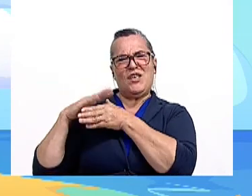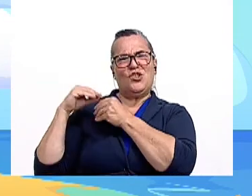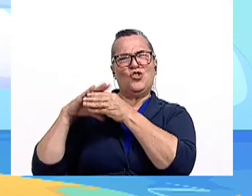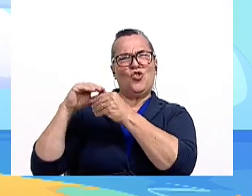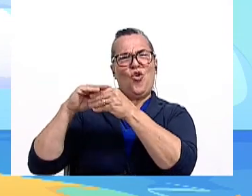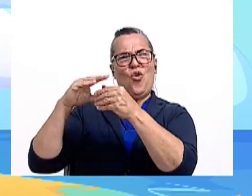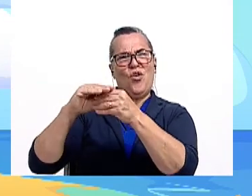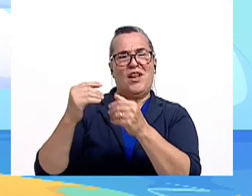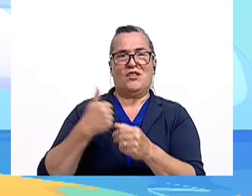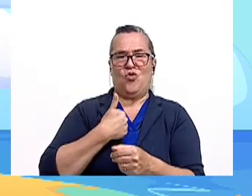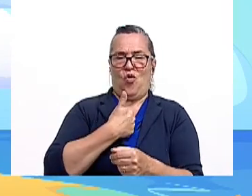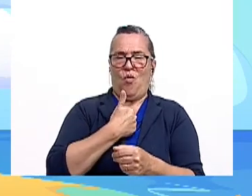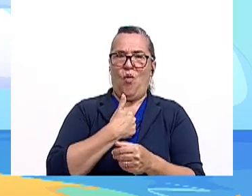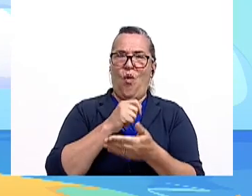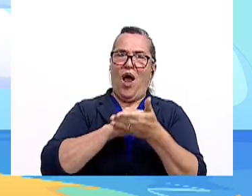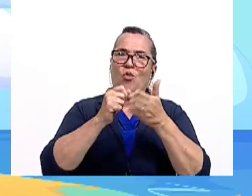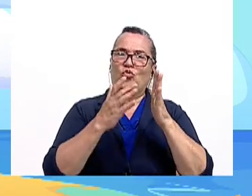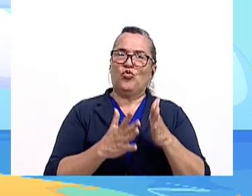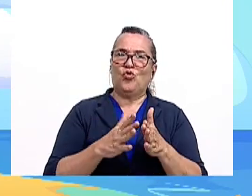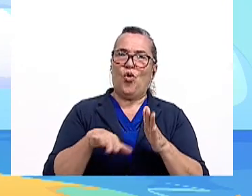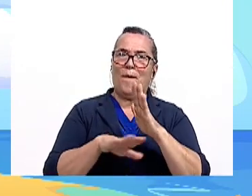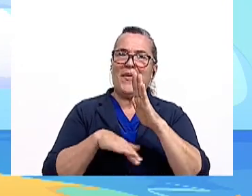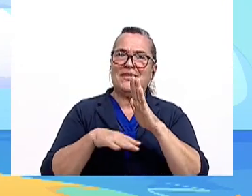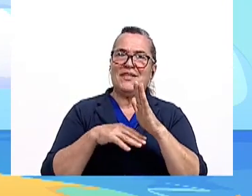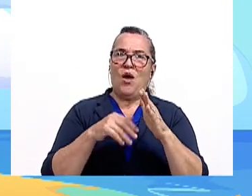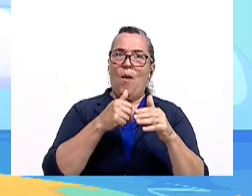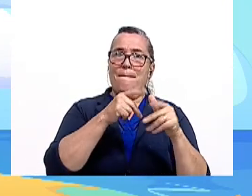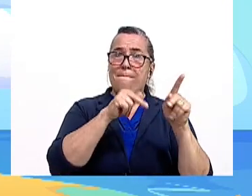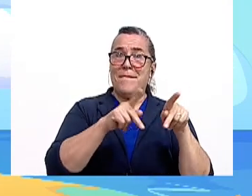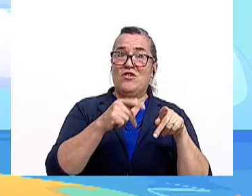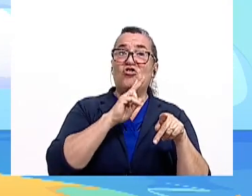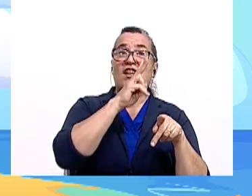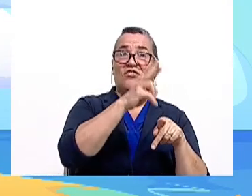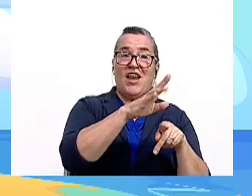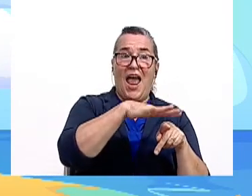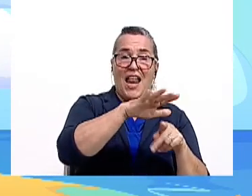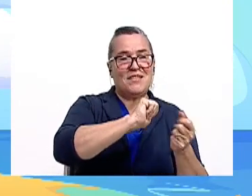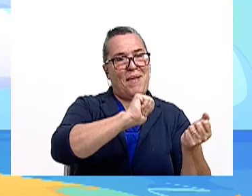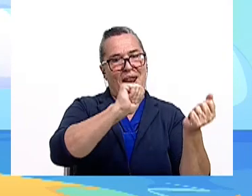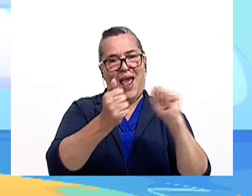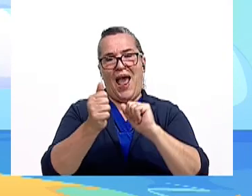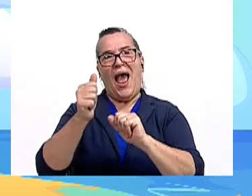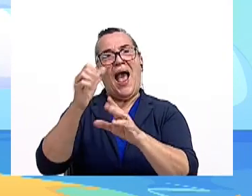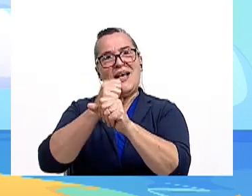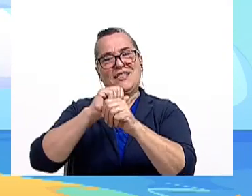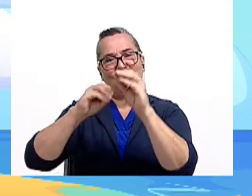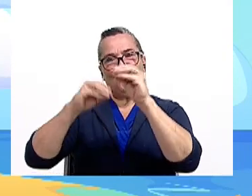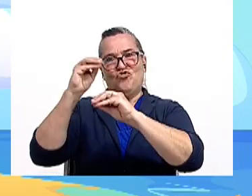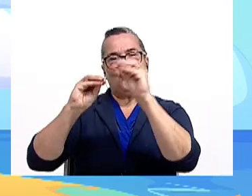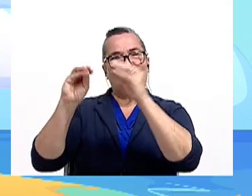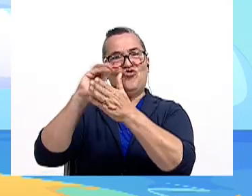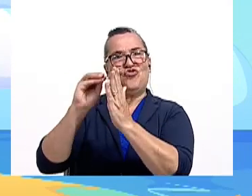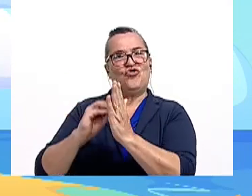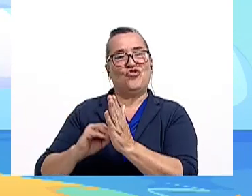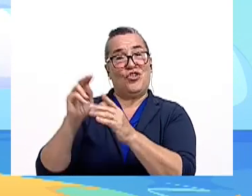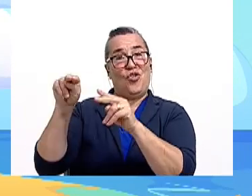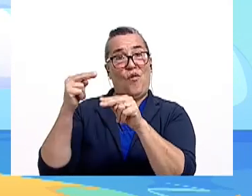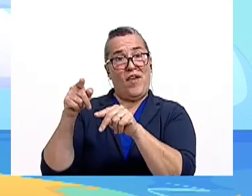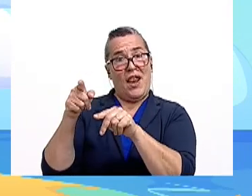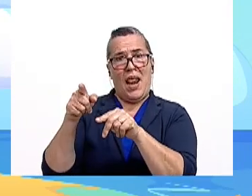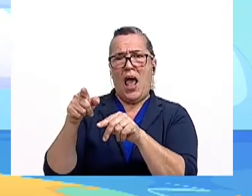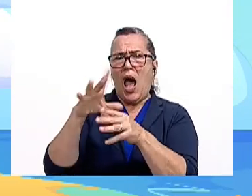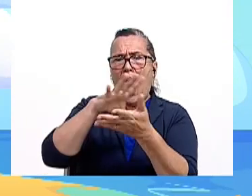autor se basó en estas personas reales para poder hacer su novela. ¿Creen que todo este aprendizaje